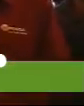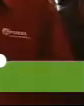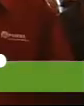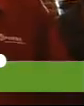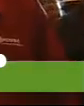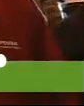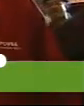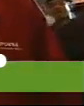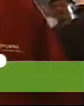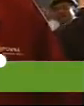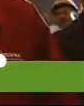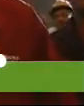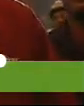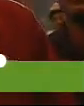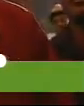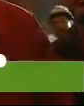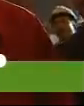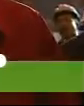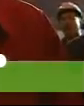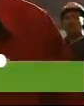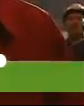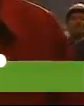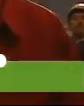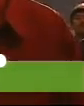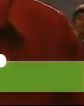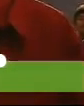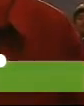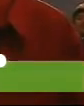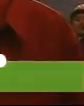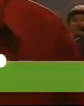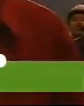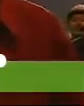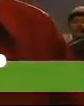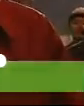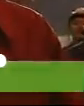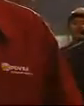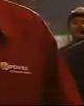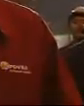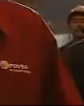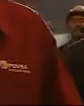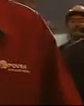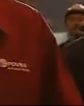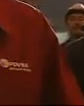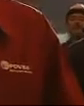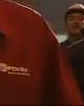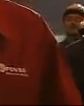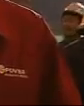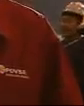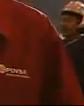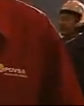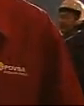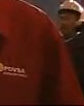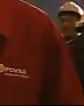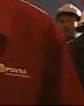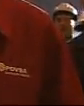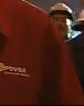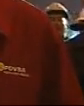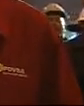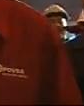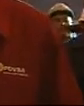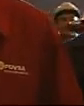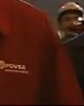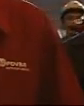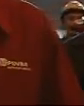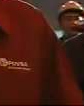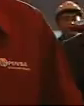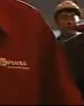Puerto Ordaz. Estamos ahora en la planta de Bicoa, una instalación muy grande que se ha conformado en empresa mixta con Petróleos Venezuela